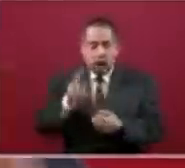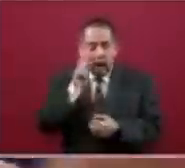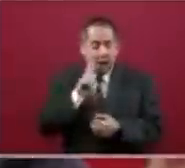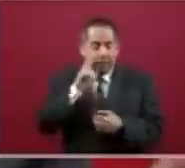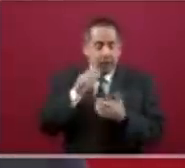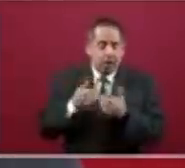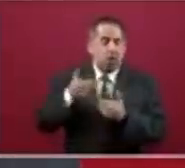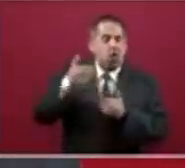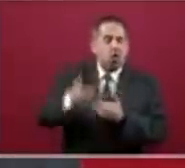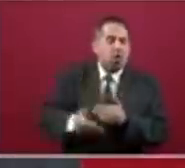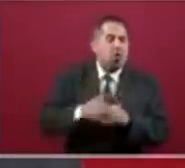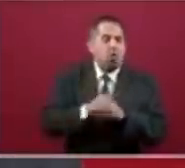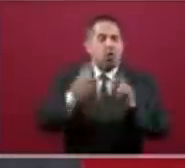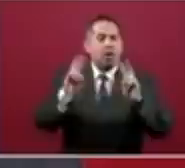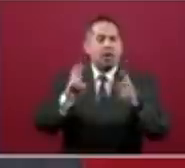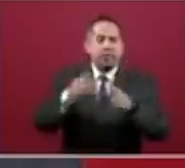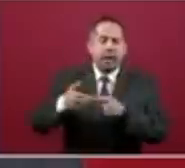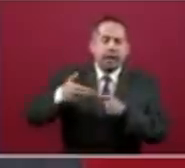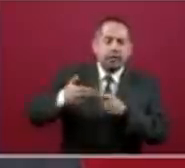otros asuntos.